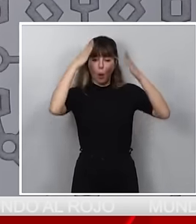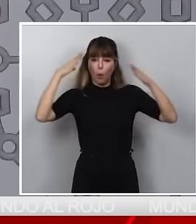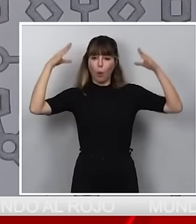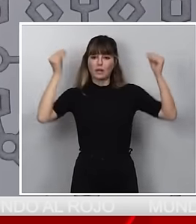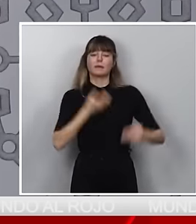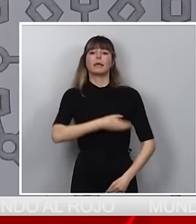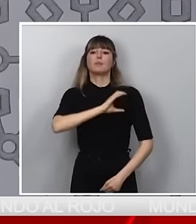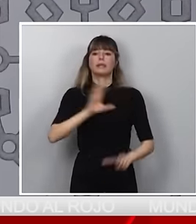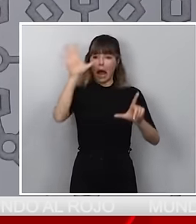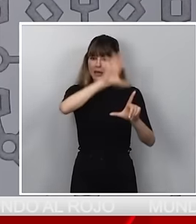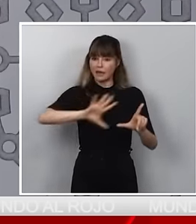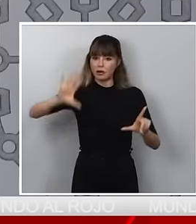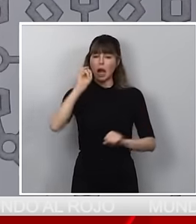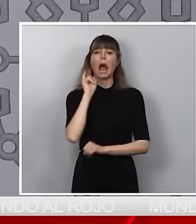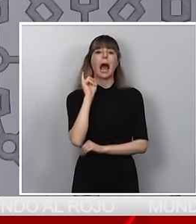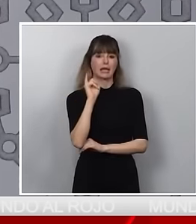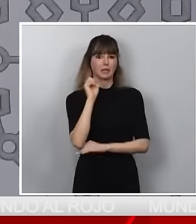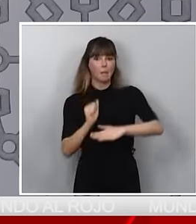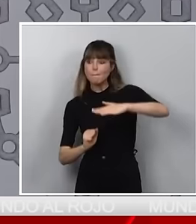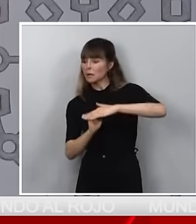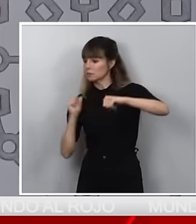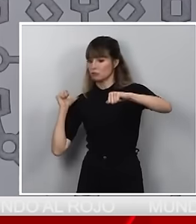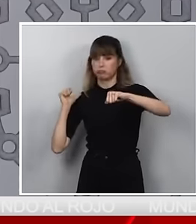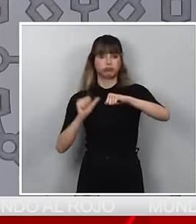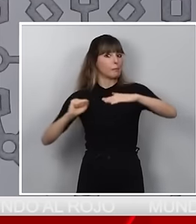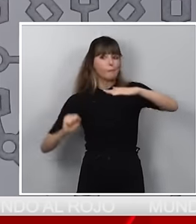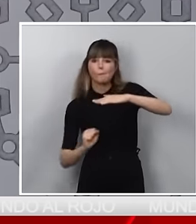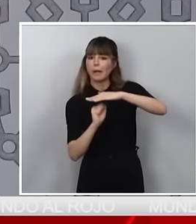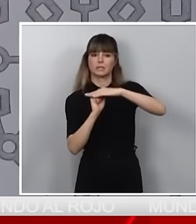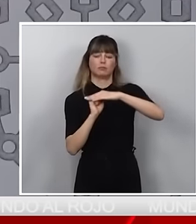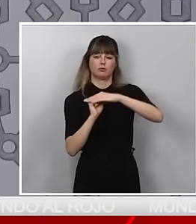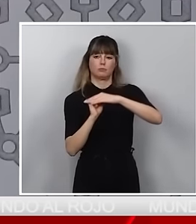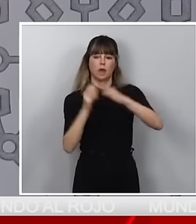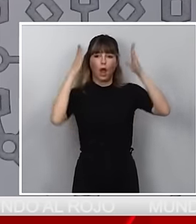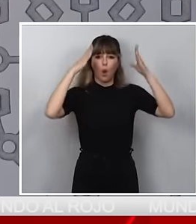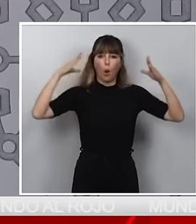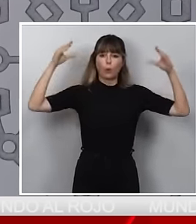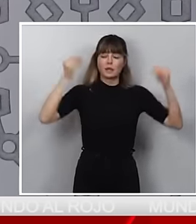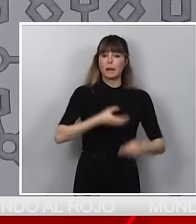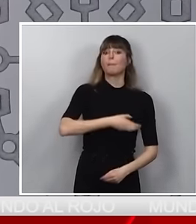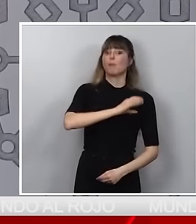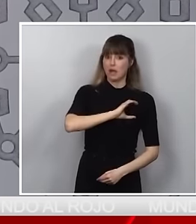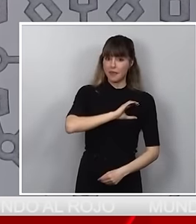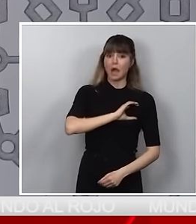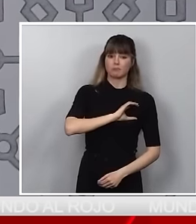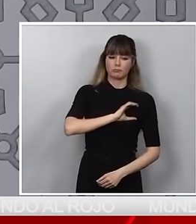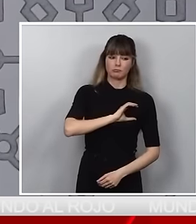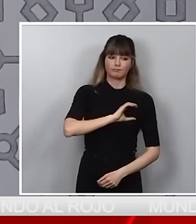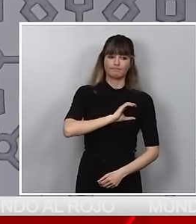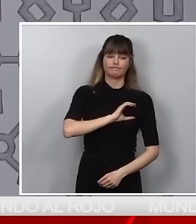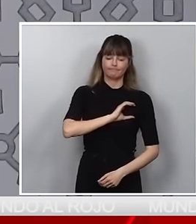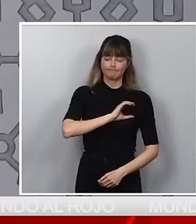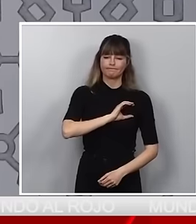de la Policía Nacional. Es un máximo histórico. Guardias civiles y policías que han visto también un